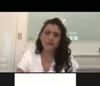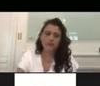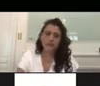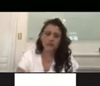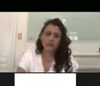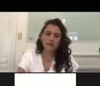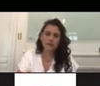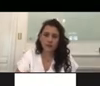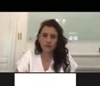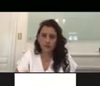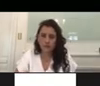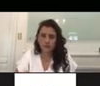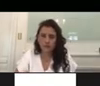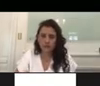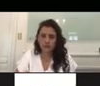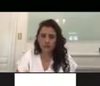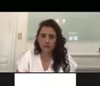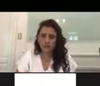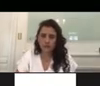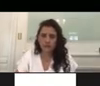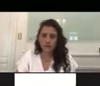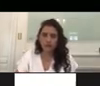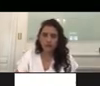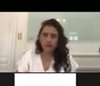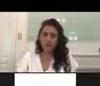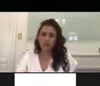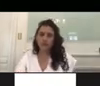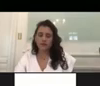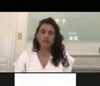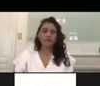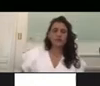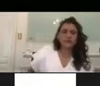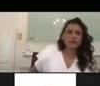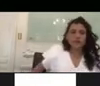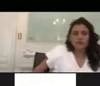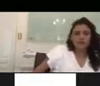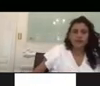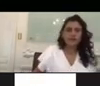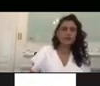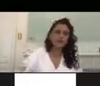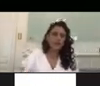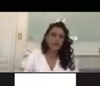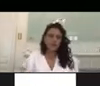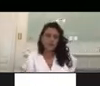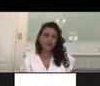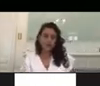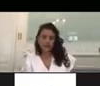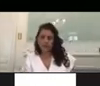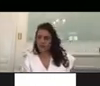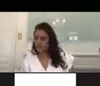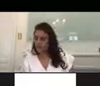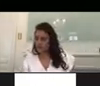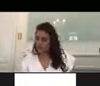lasted. You'll never call me back. You'll never call me back.